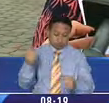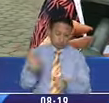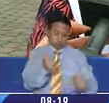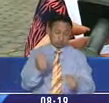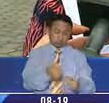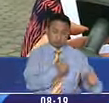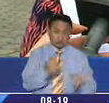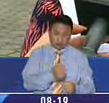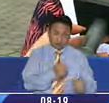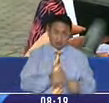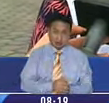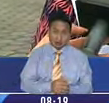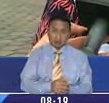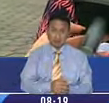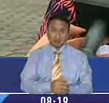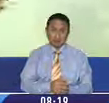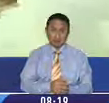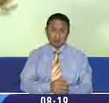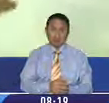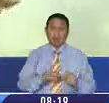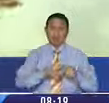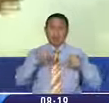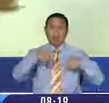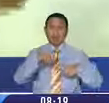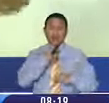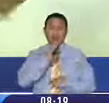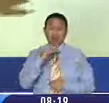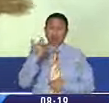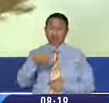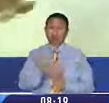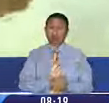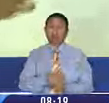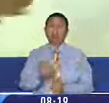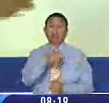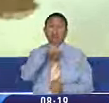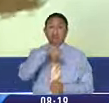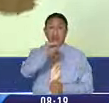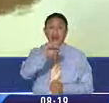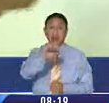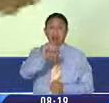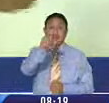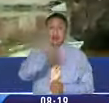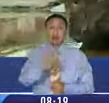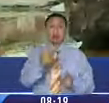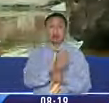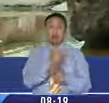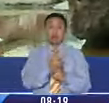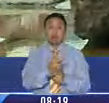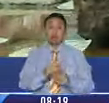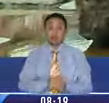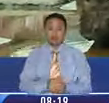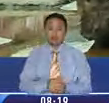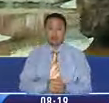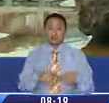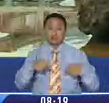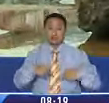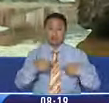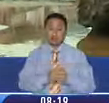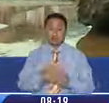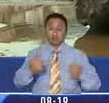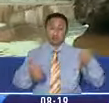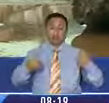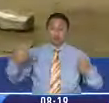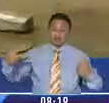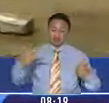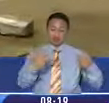vaya por el sumidero. Los vecinos han colocado una alerta para los conductores. Temen que con el paso de los vehículos